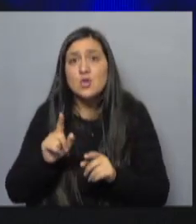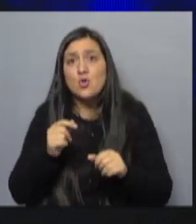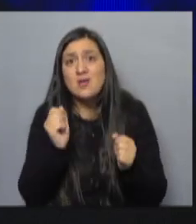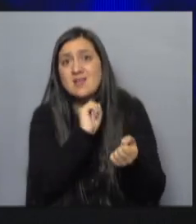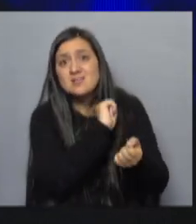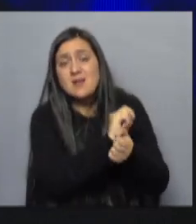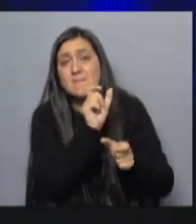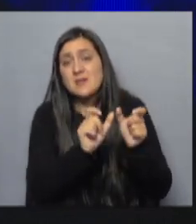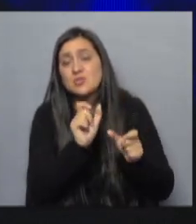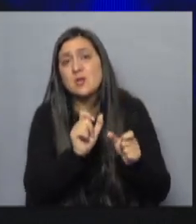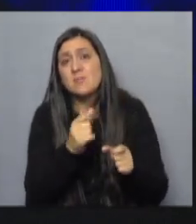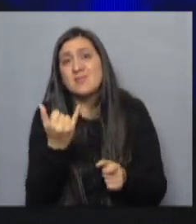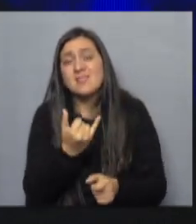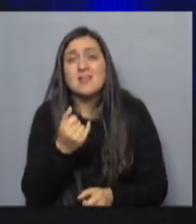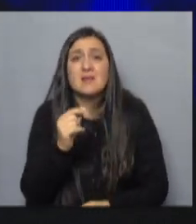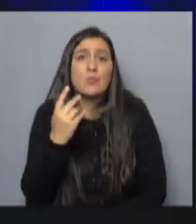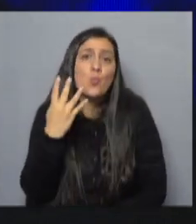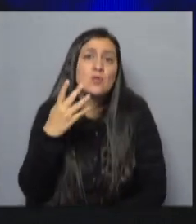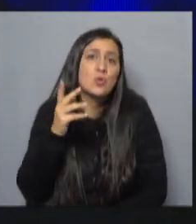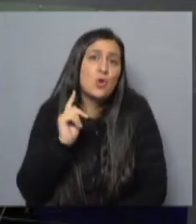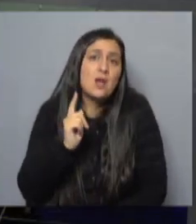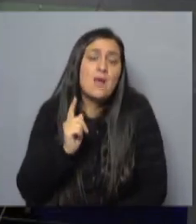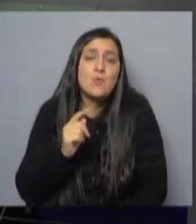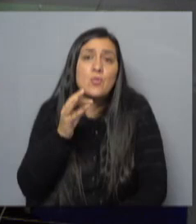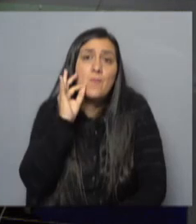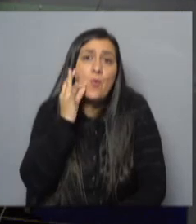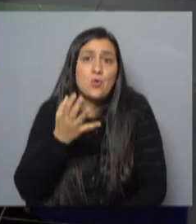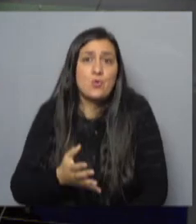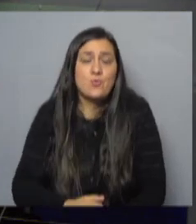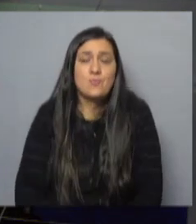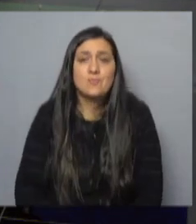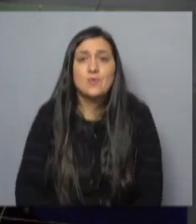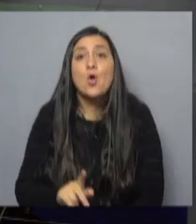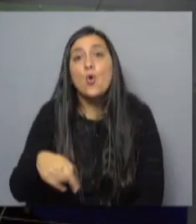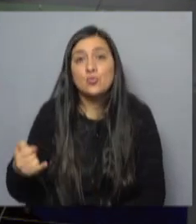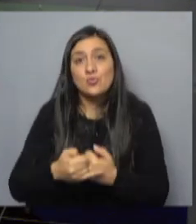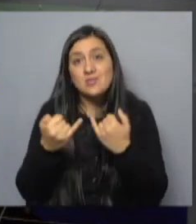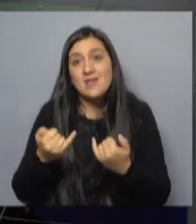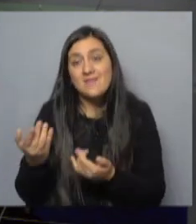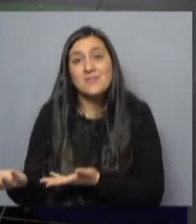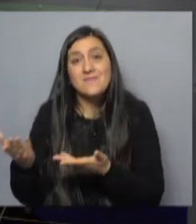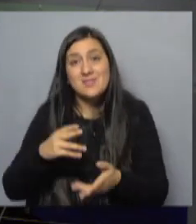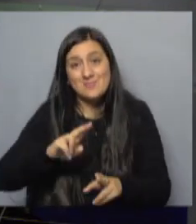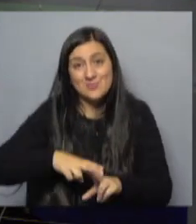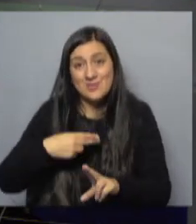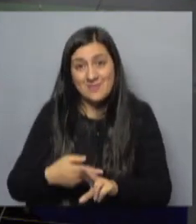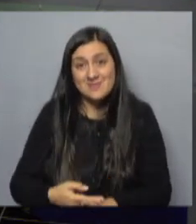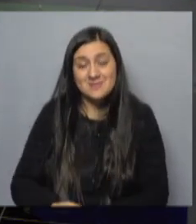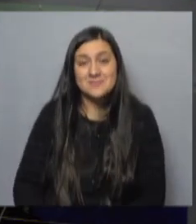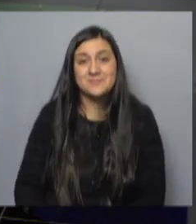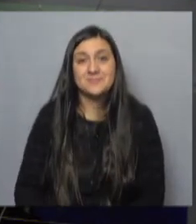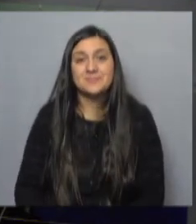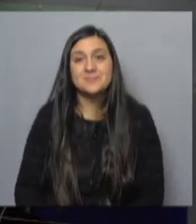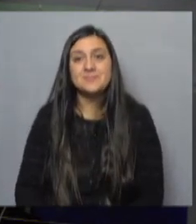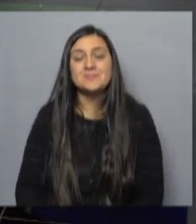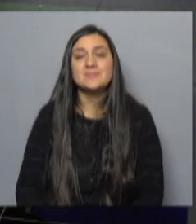4 años. Claro. Bueno, da para mucho más esta charla. Pero te traemos de vuelta porque es un creativo, es un artista. Gracias. Y aparte de todo esto que tiene